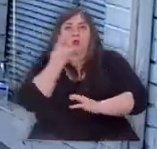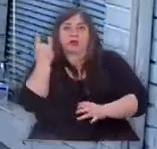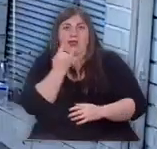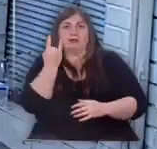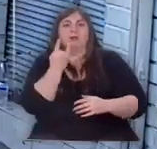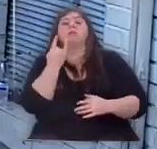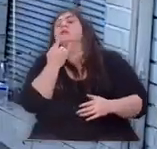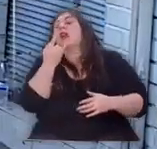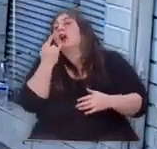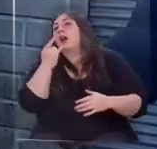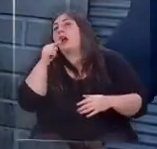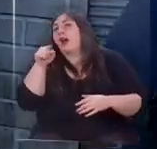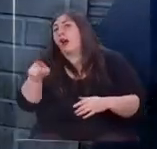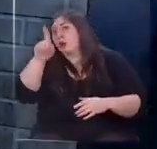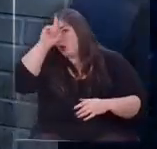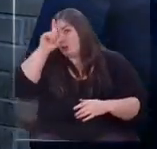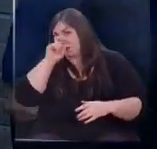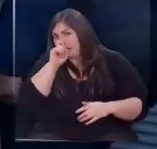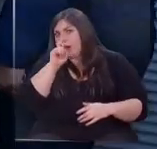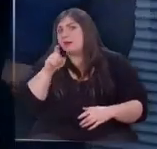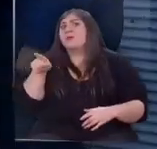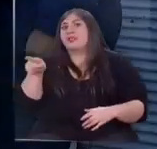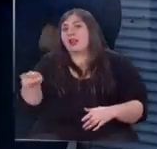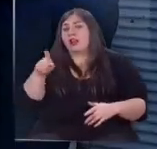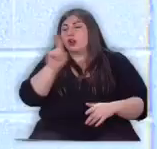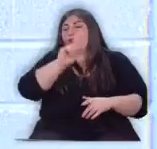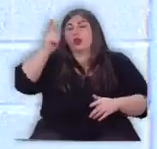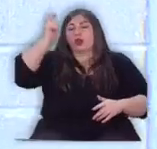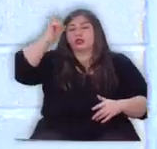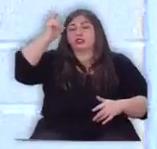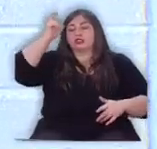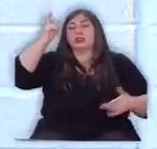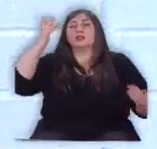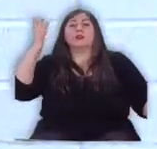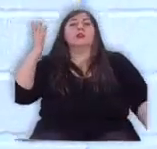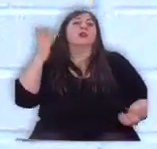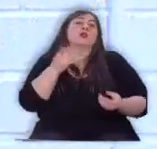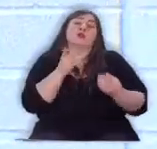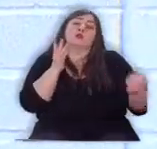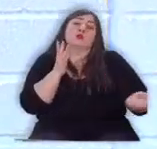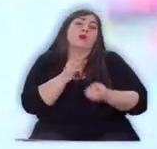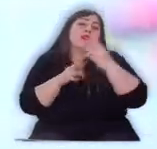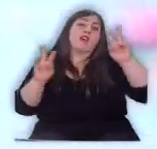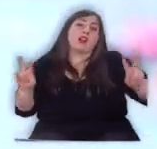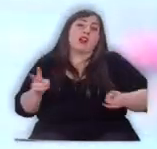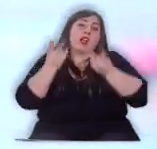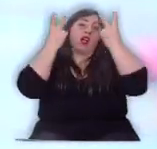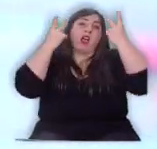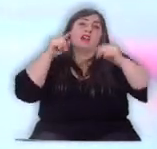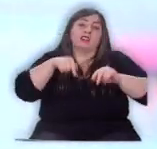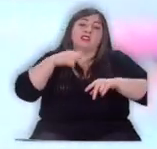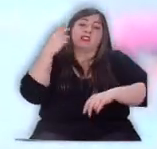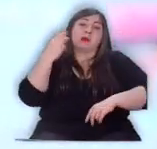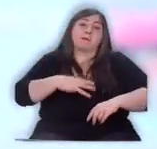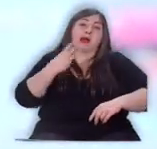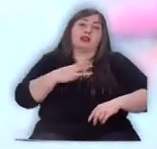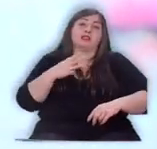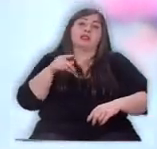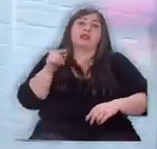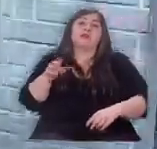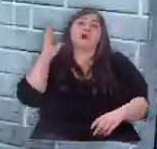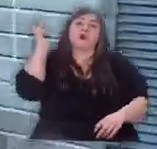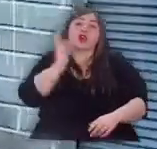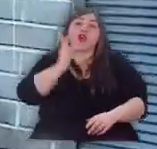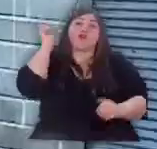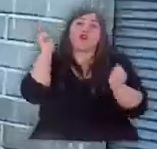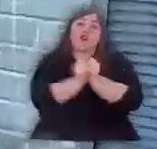recinto asistencial. El imputado se encuentra inconsciente y ante una eventual recuperación sería formalizado este martes por robo con